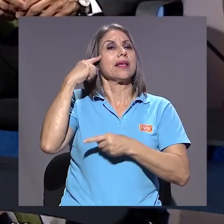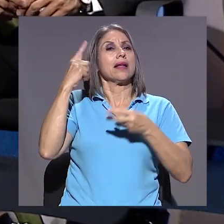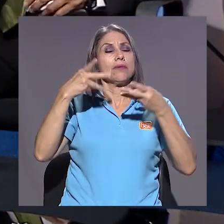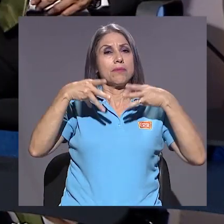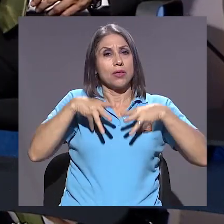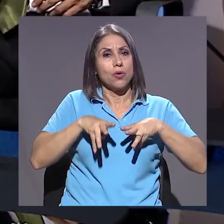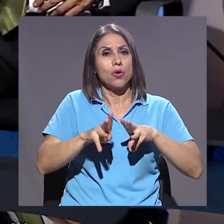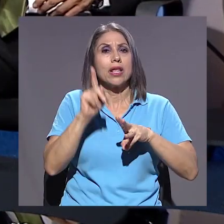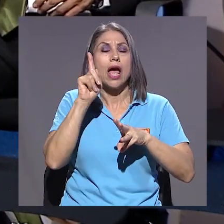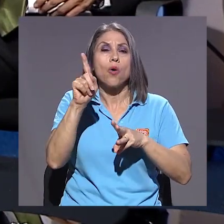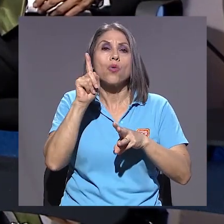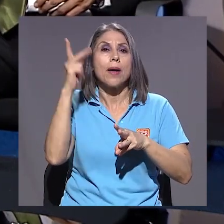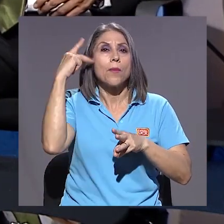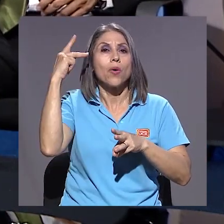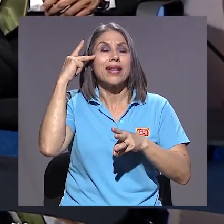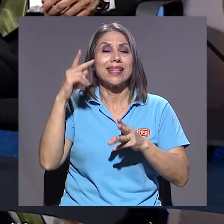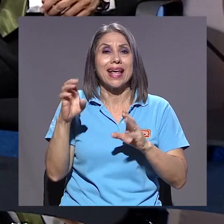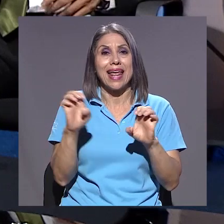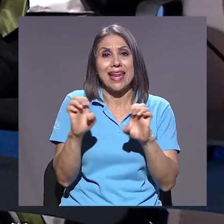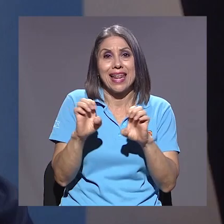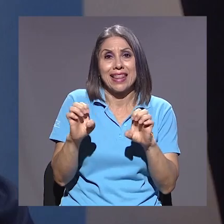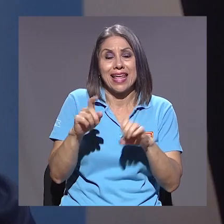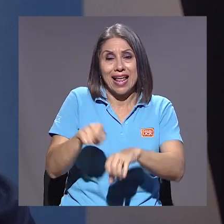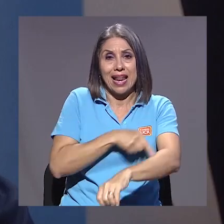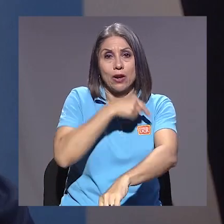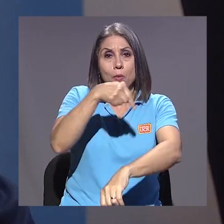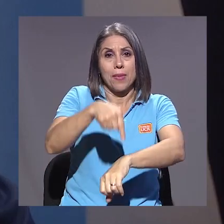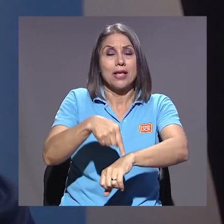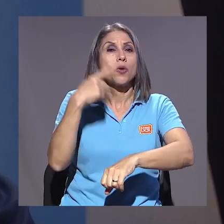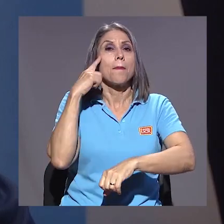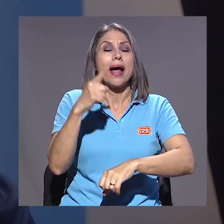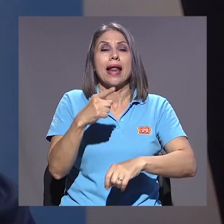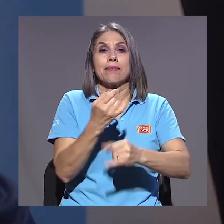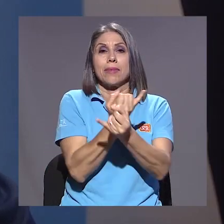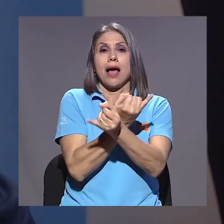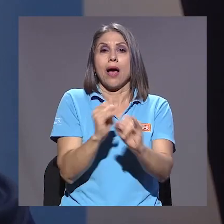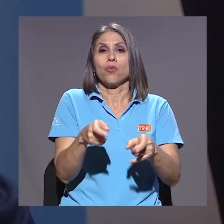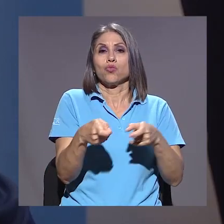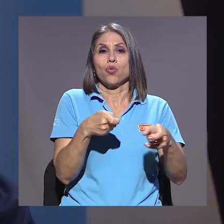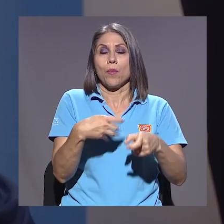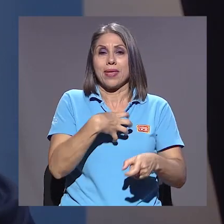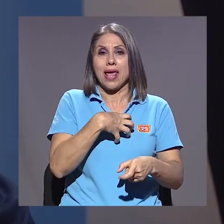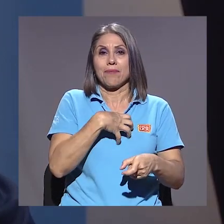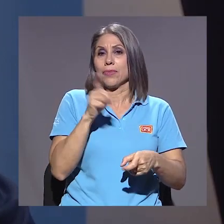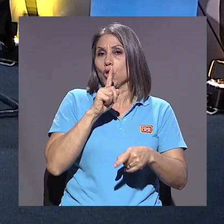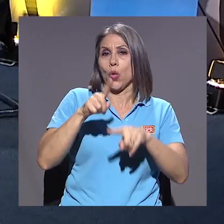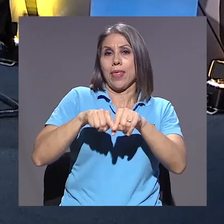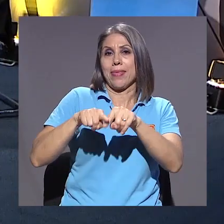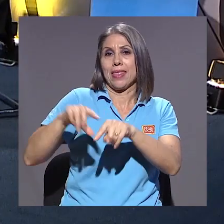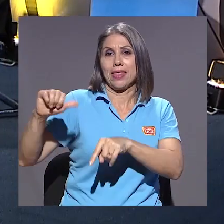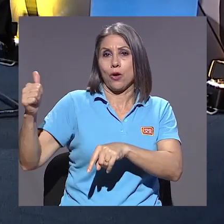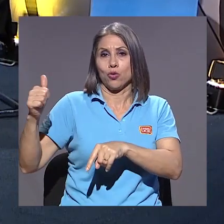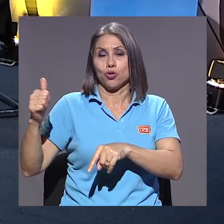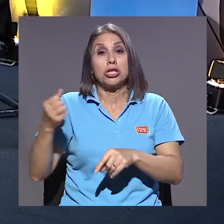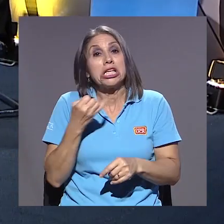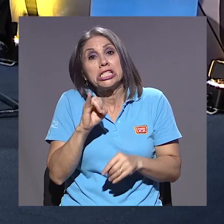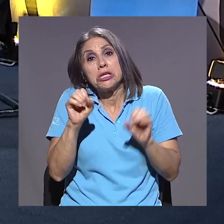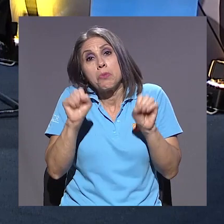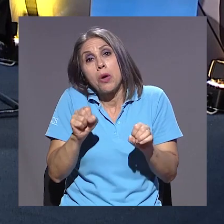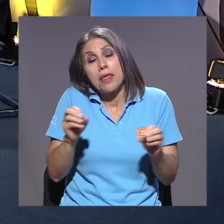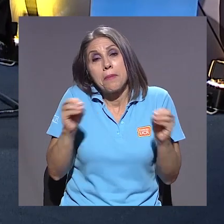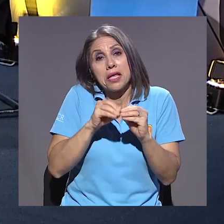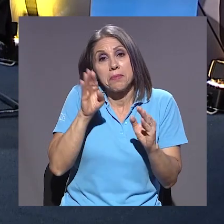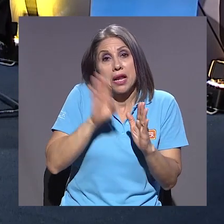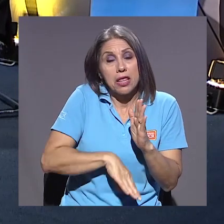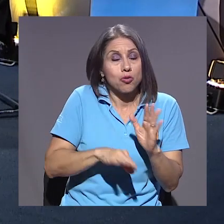tener autonomía y no tener las oscilaciones de los precios del petróleo. Claro. Esas eran las razones por las cuales se hacía. Si podía ser más barato, excelente, pero esa